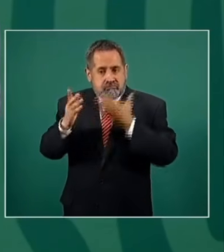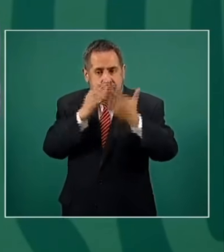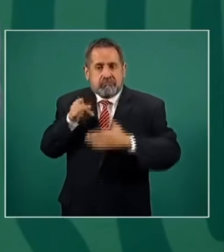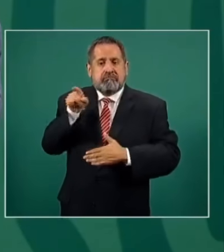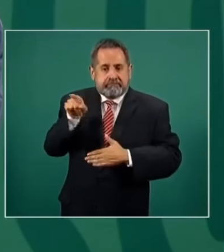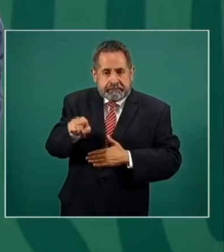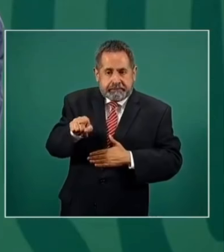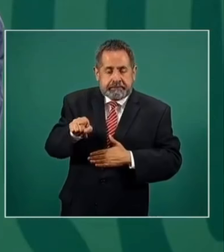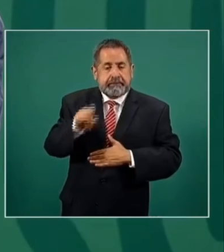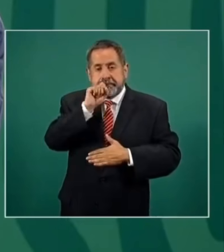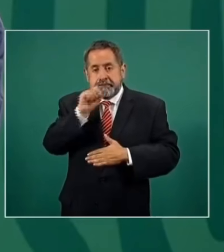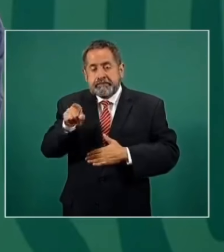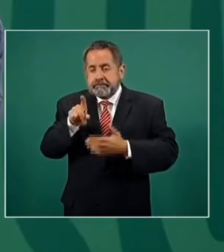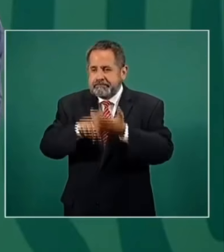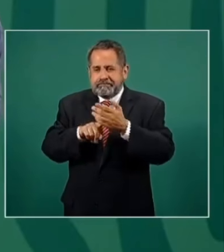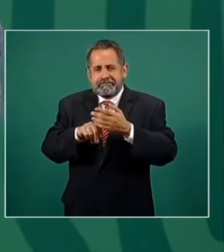en